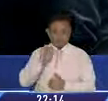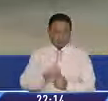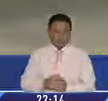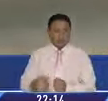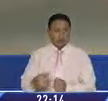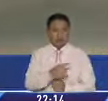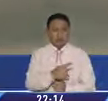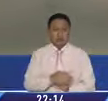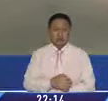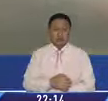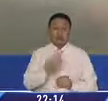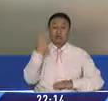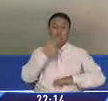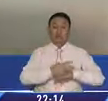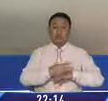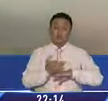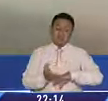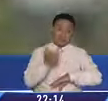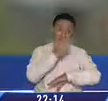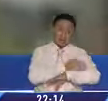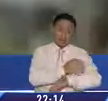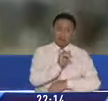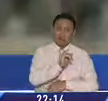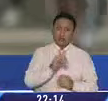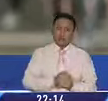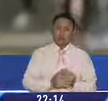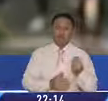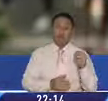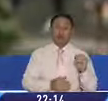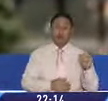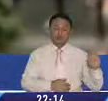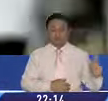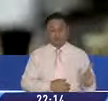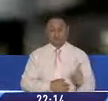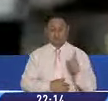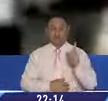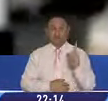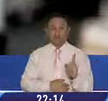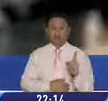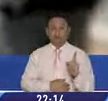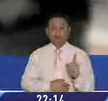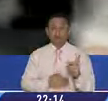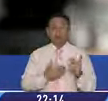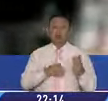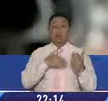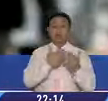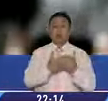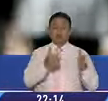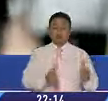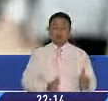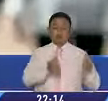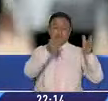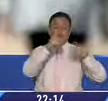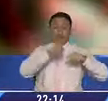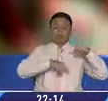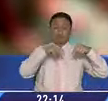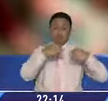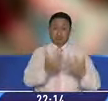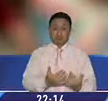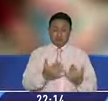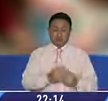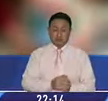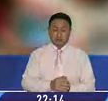se registró a 2 días de otro evento de igual violento. Un joven que salió de una reunión y llegaba hasta el edificio donde le esperaban sus amigos